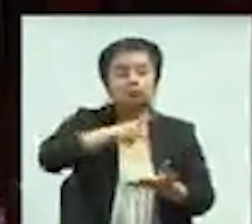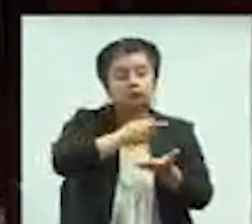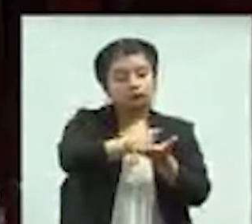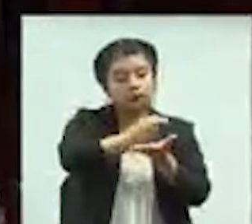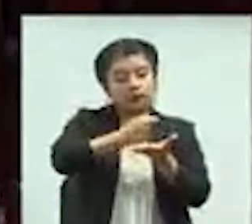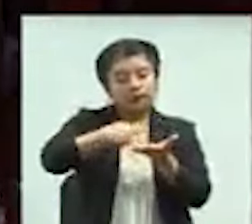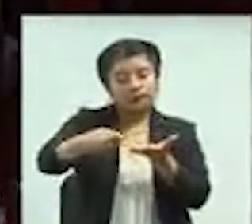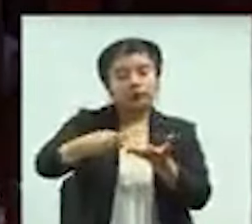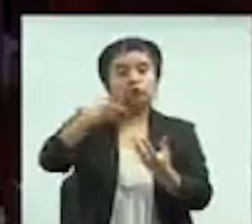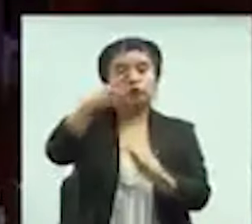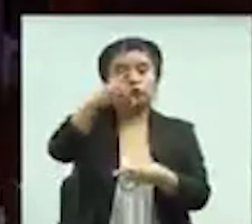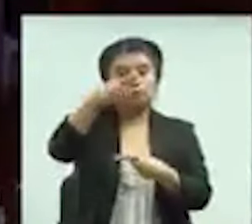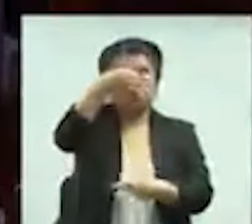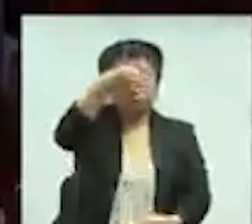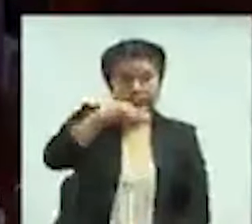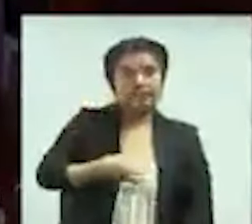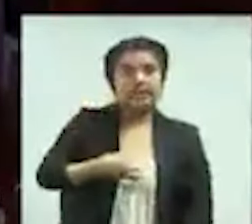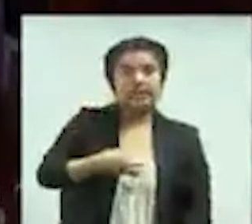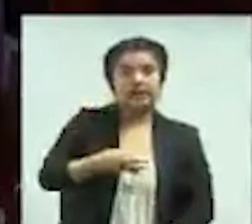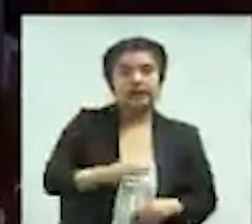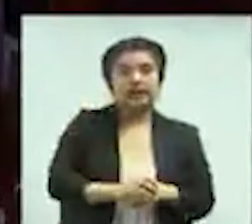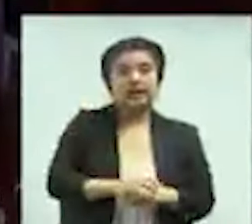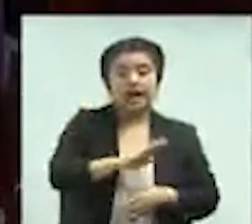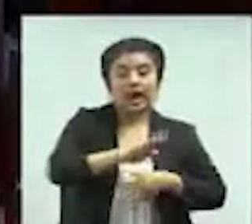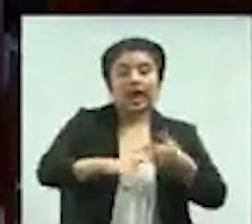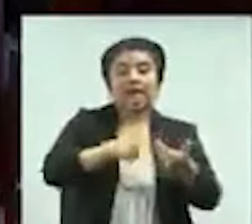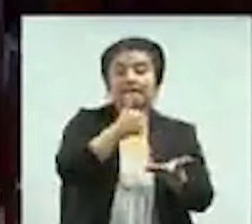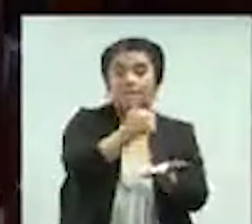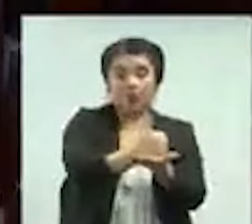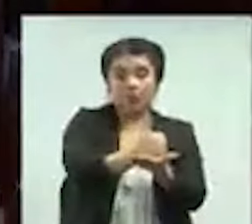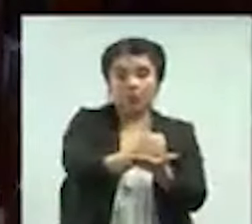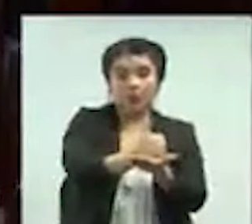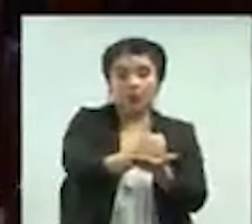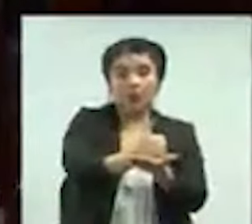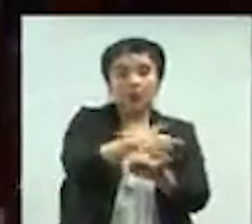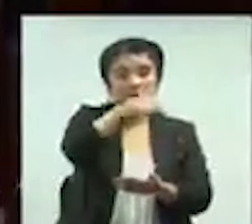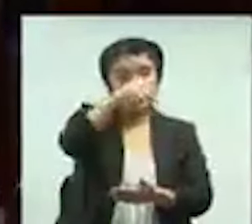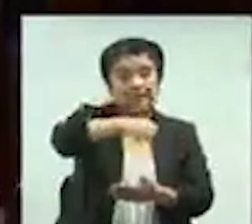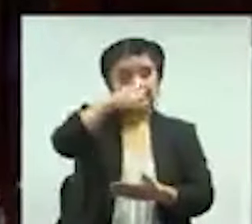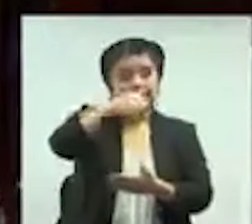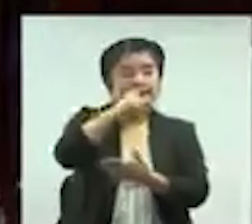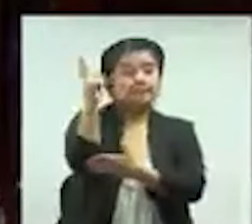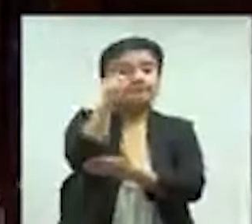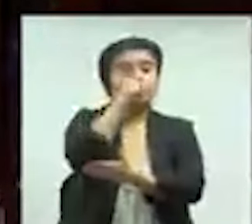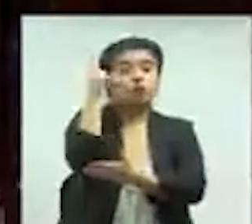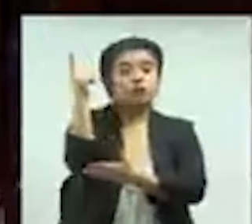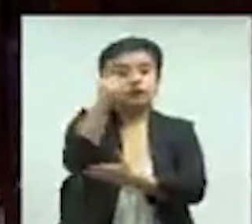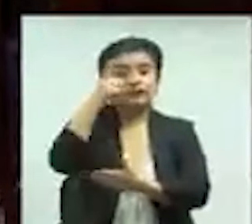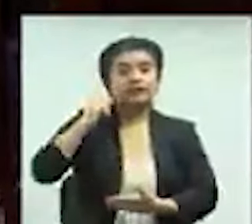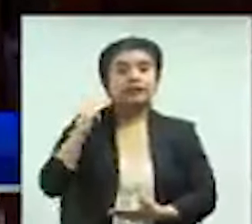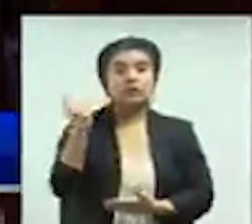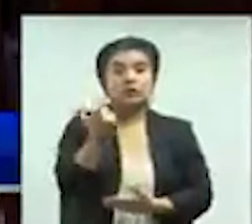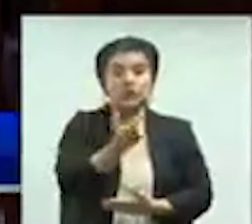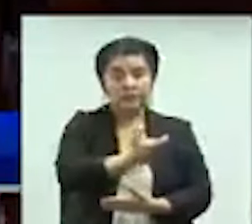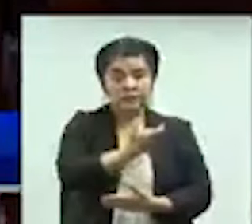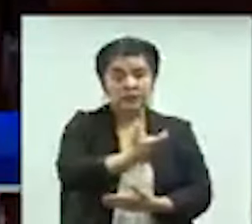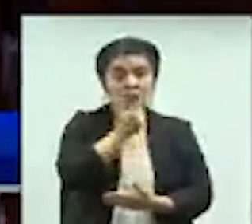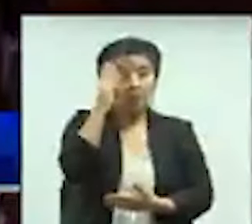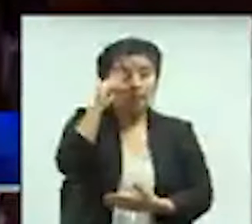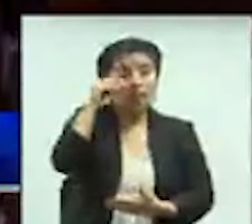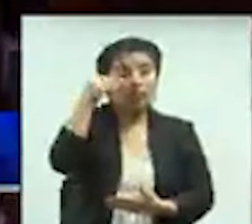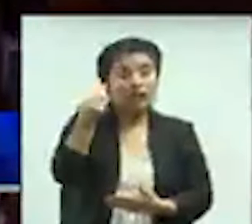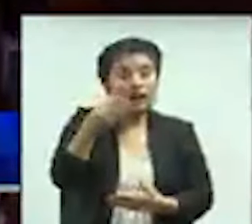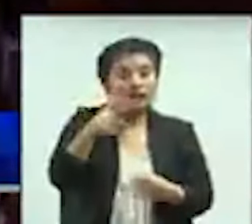punto resolutivo que se aprobó en este alto organismo del Estado, precisamente por